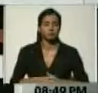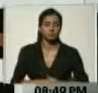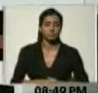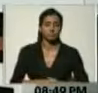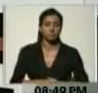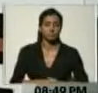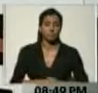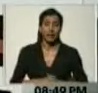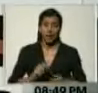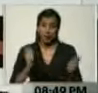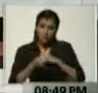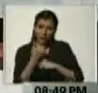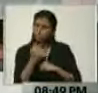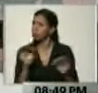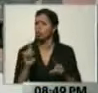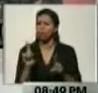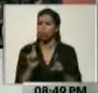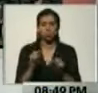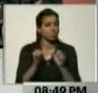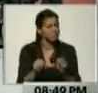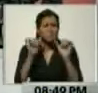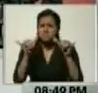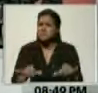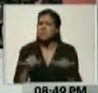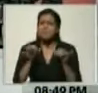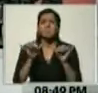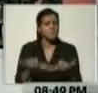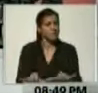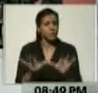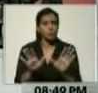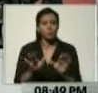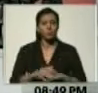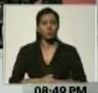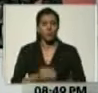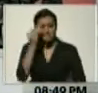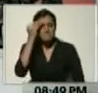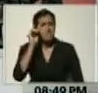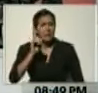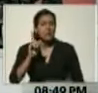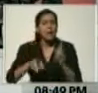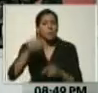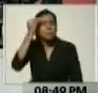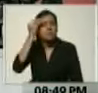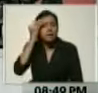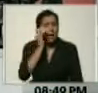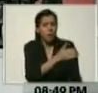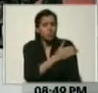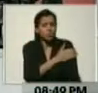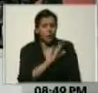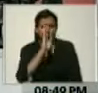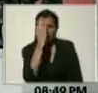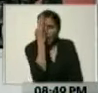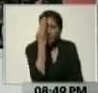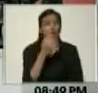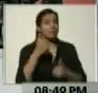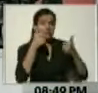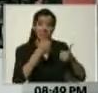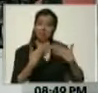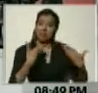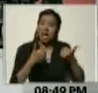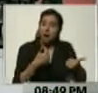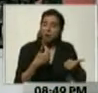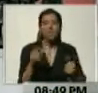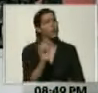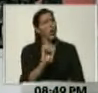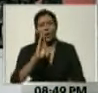Ha cambiado, ¿no? Y ni va a cambiar, nadie vaya a pensar que la derecha va a cambiar de un día para otro. ¡Ay, qué chévere son! No, no, ellos no